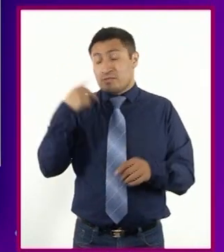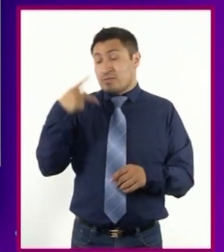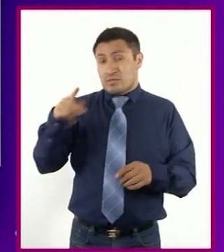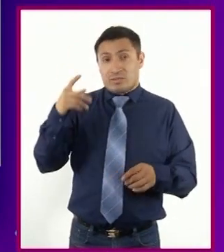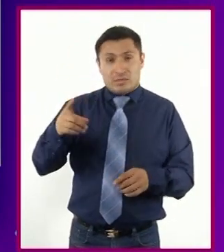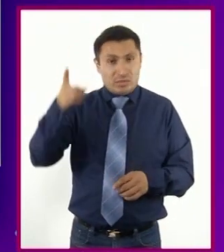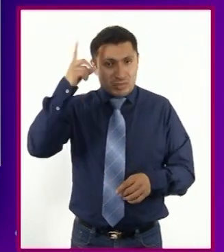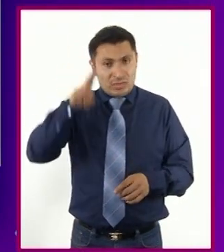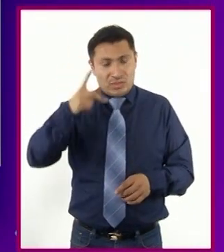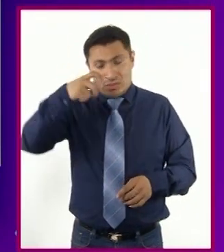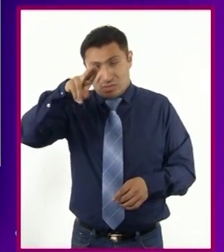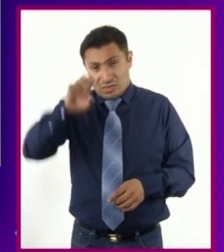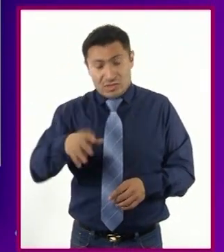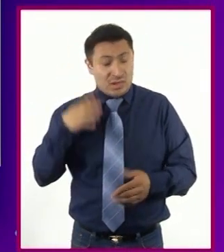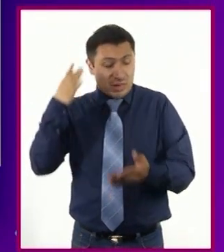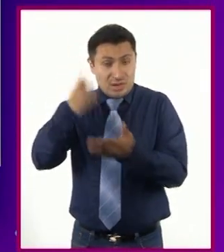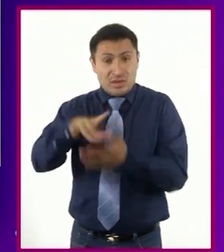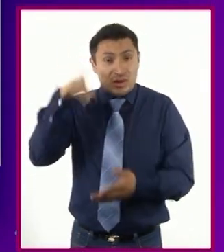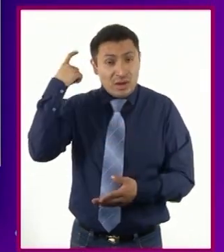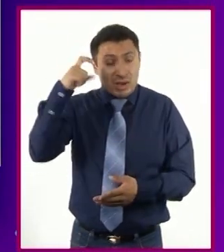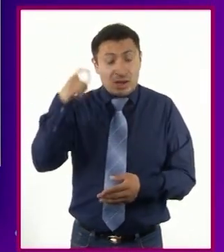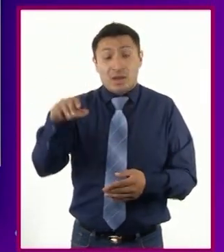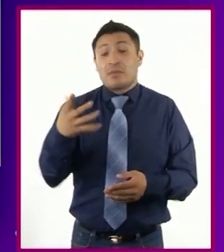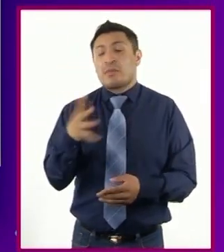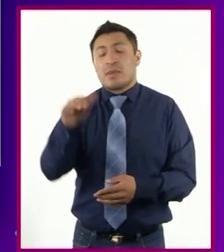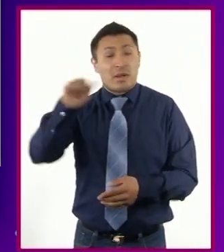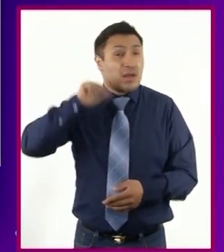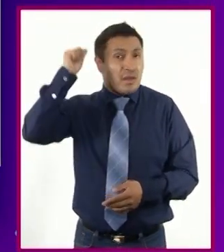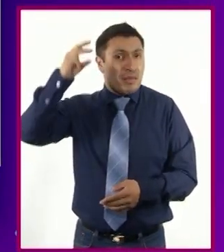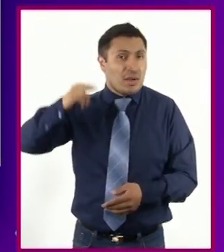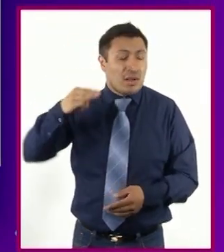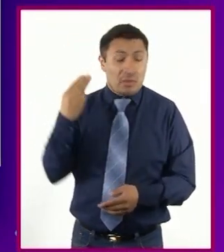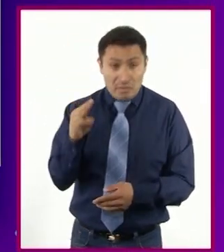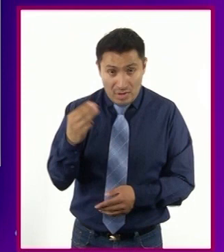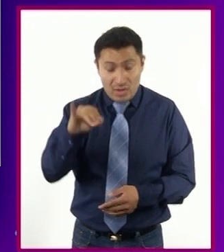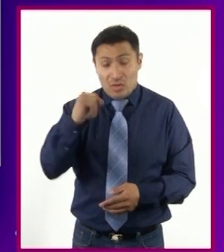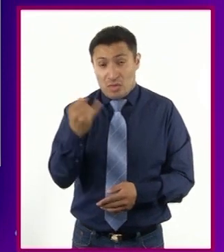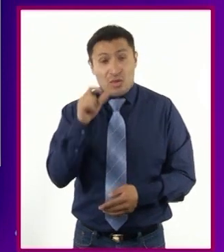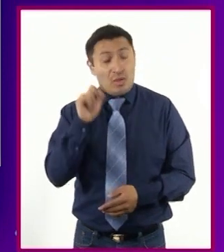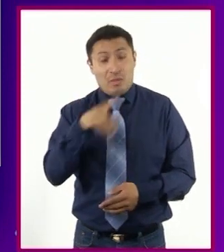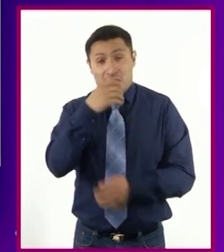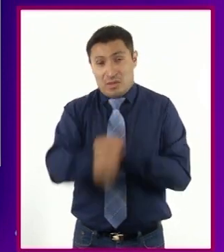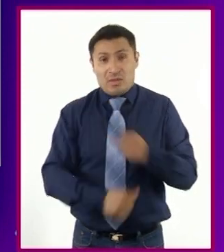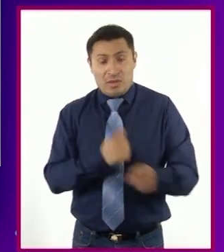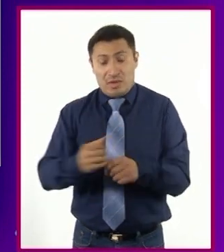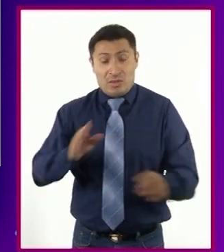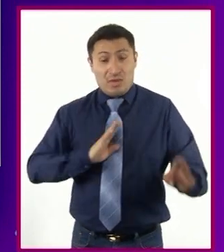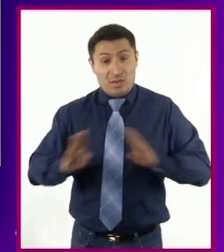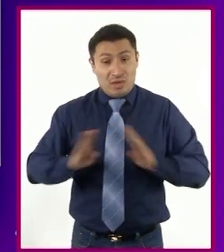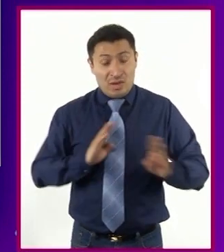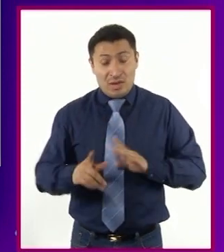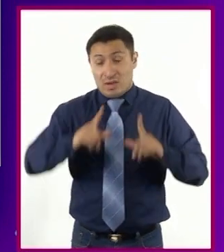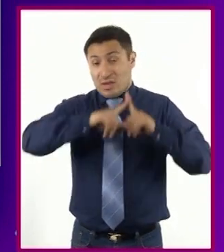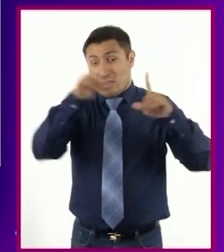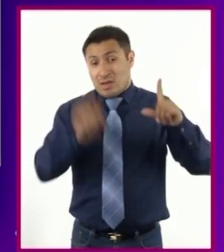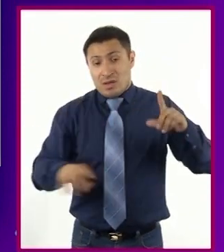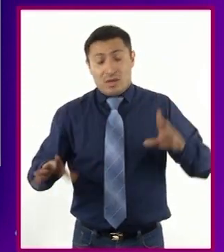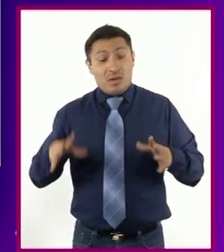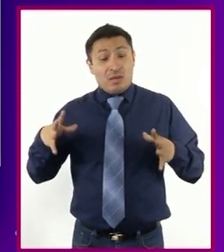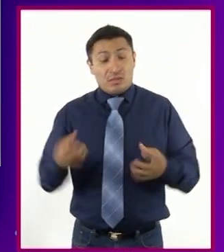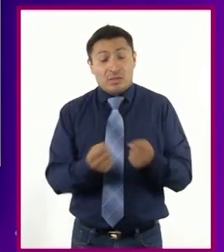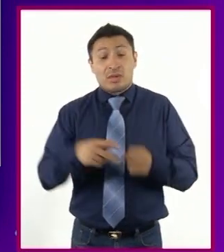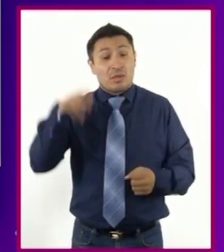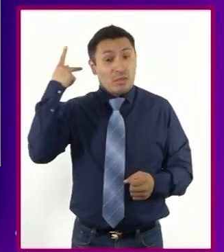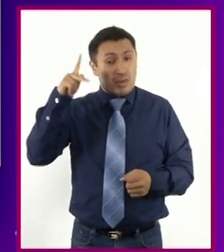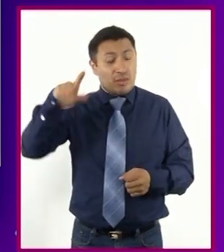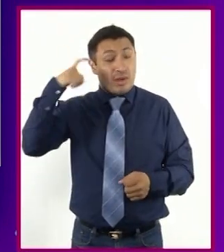dirigió a Querétaro. Entre abril, mayo y junio del mismo año, el ejército republicano tomó Puebla, Querétaro